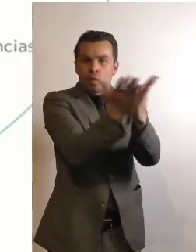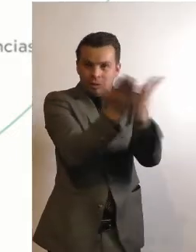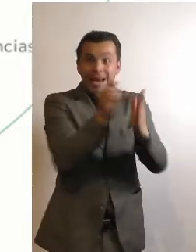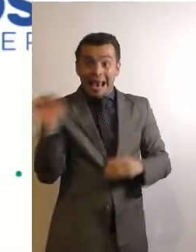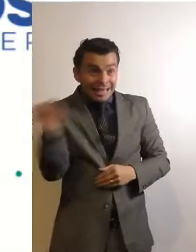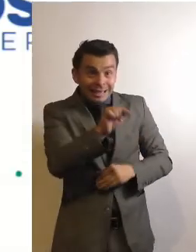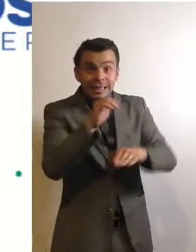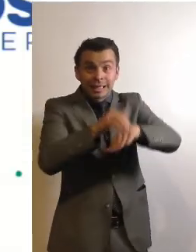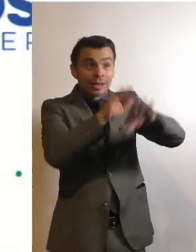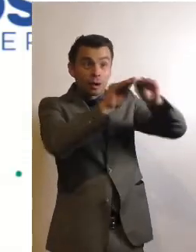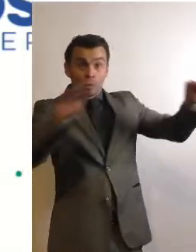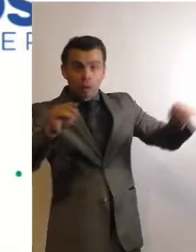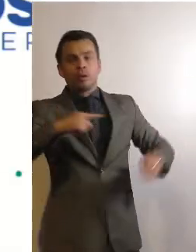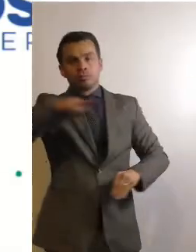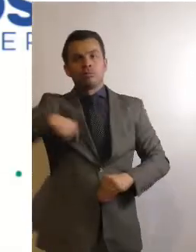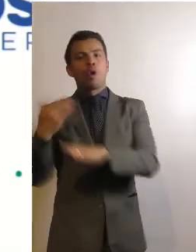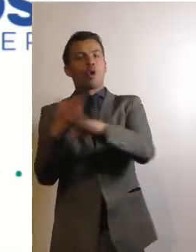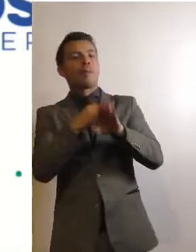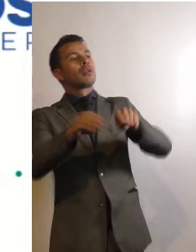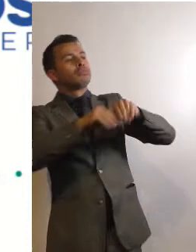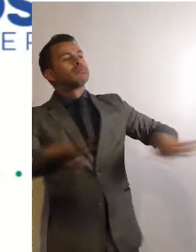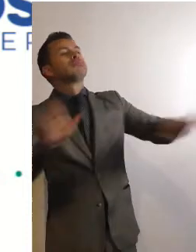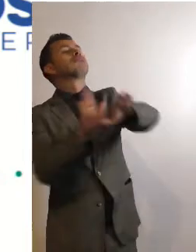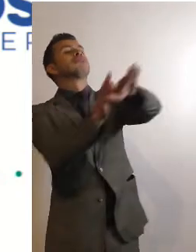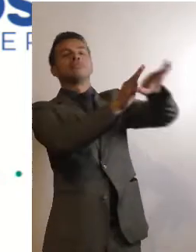superior. Siguiente.